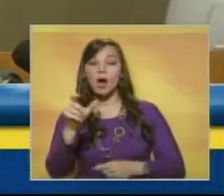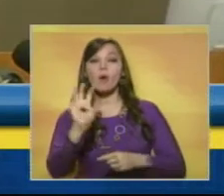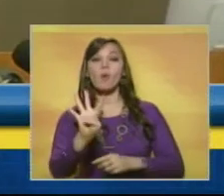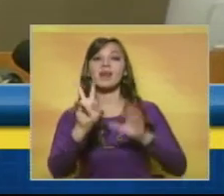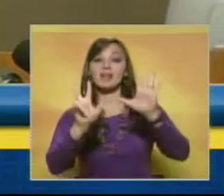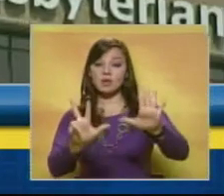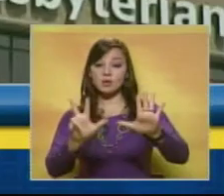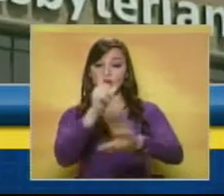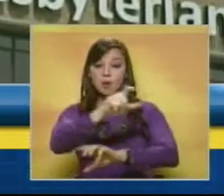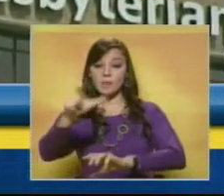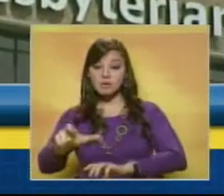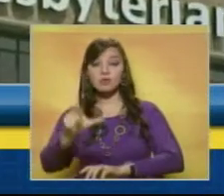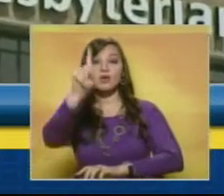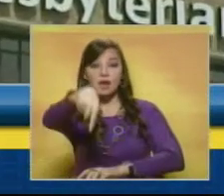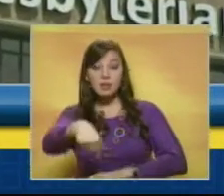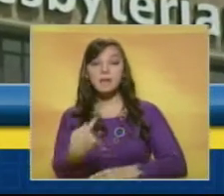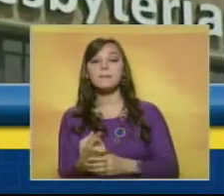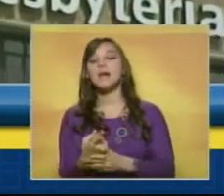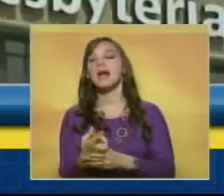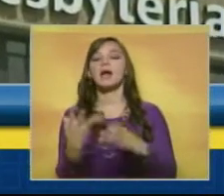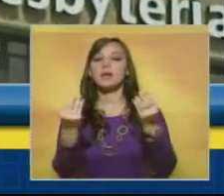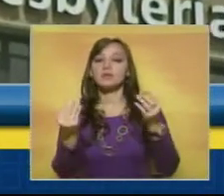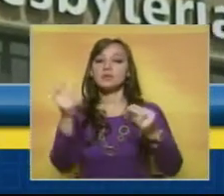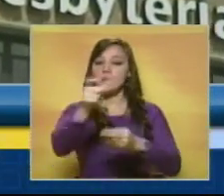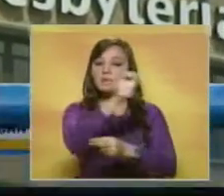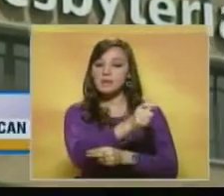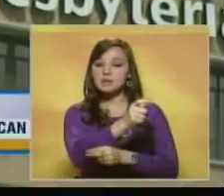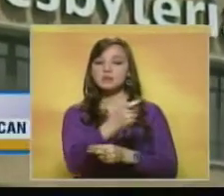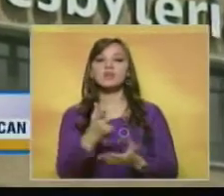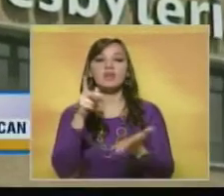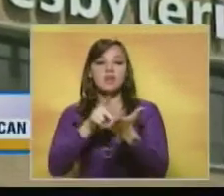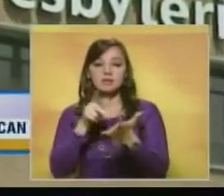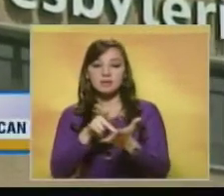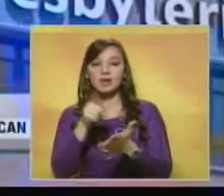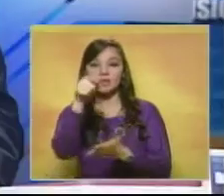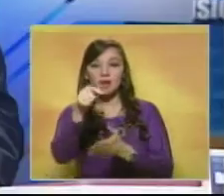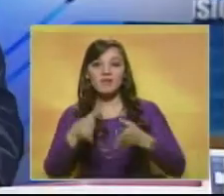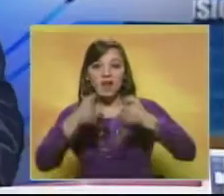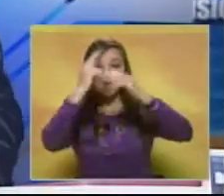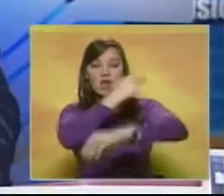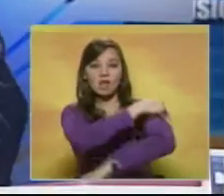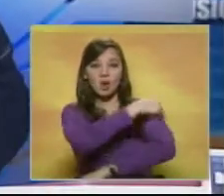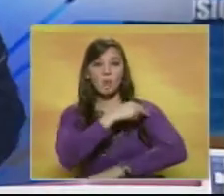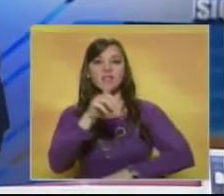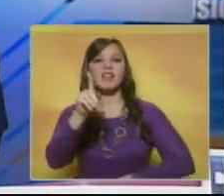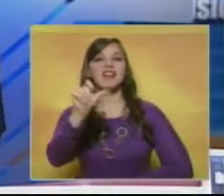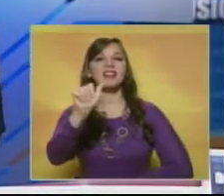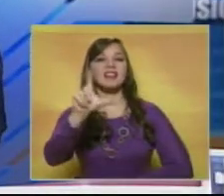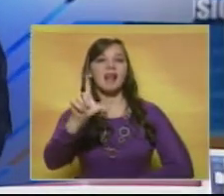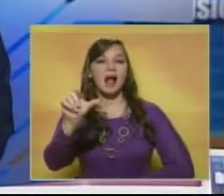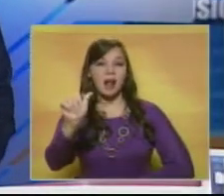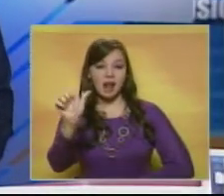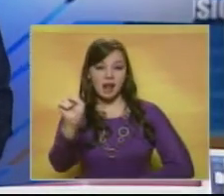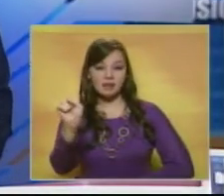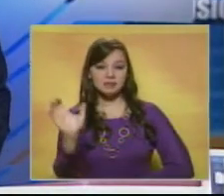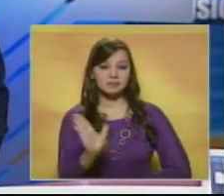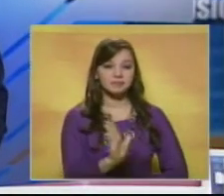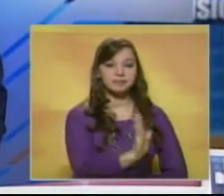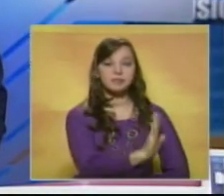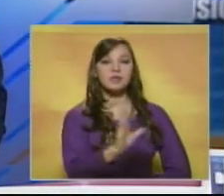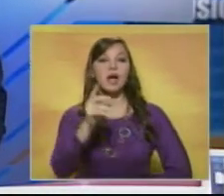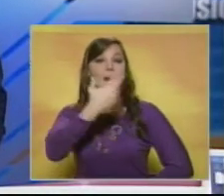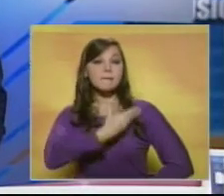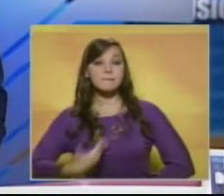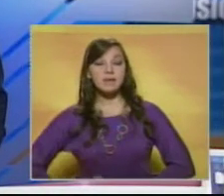trabajadores de salud que atendieron a los infectados en el Hospital Presbiteriano de Dallas. El presidente de los Estados Unidos, Barack